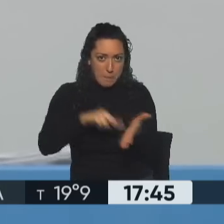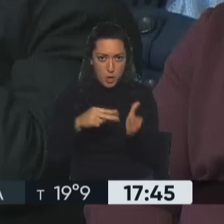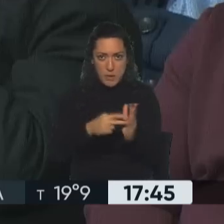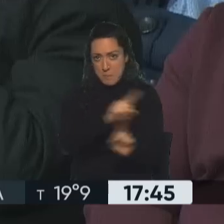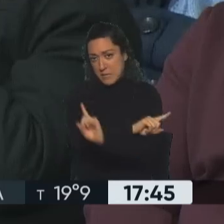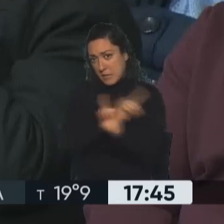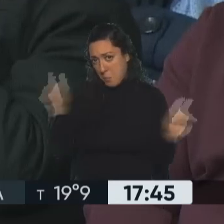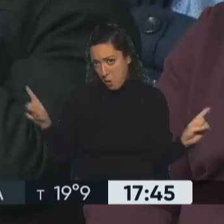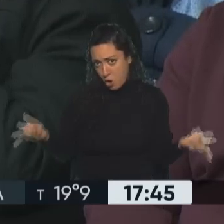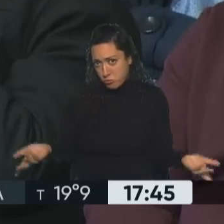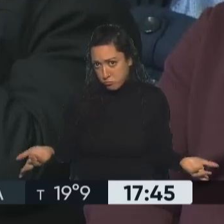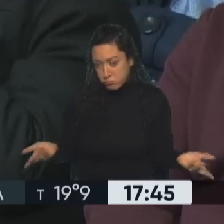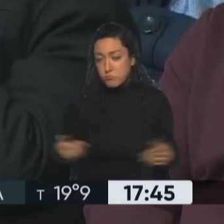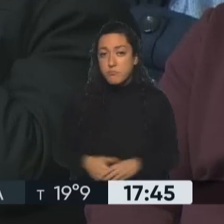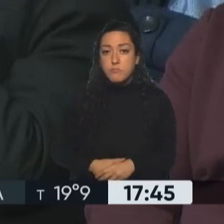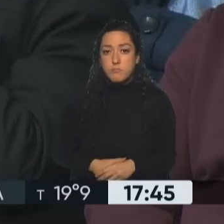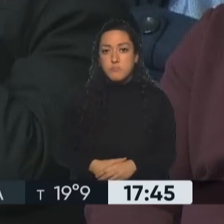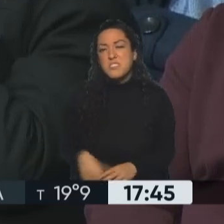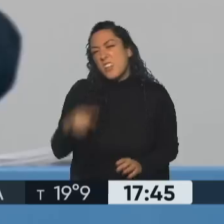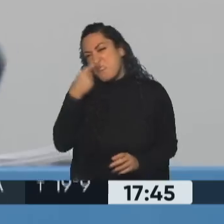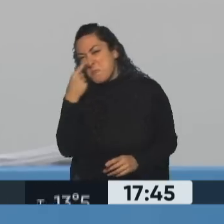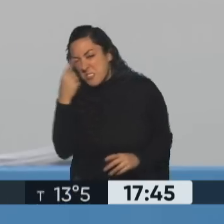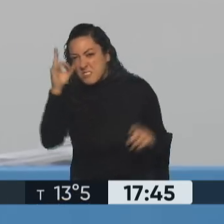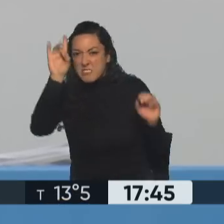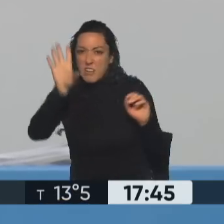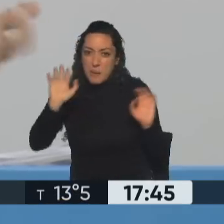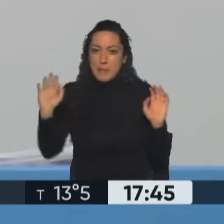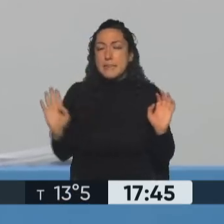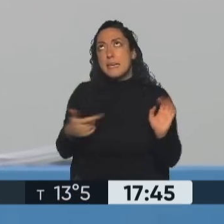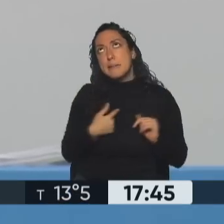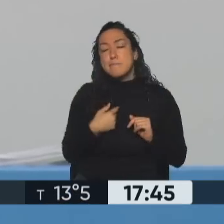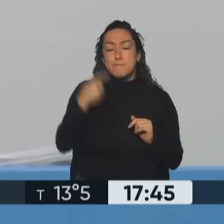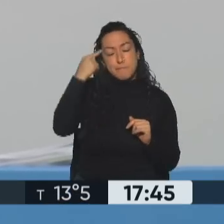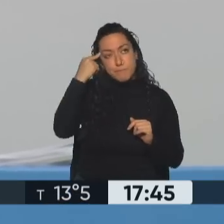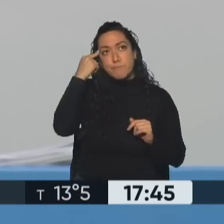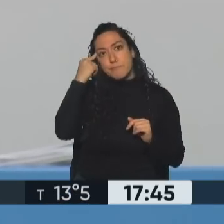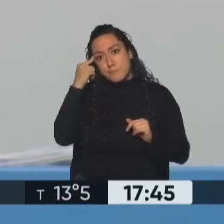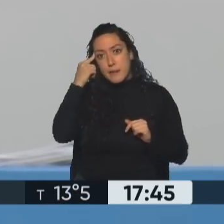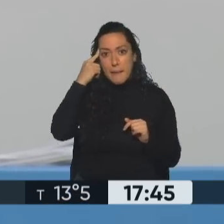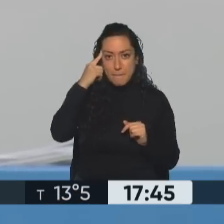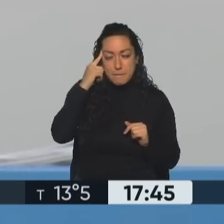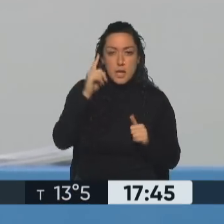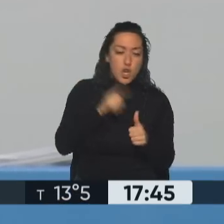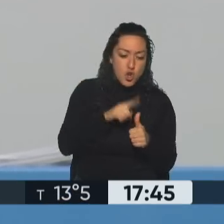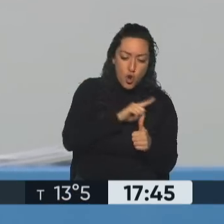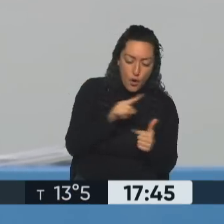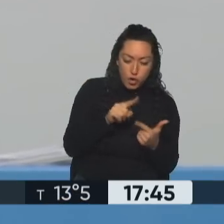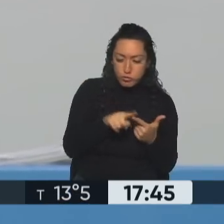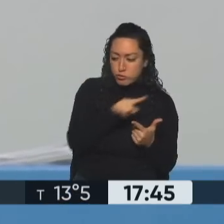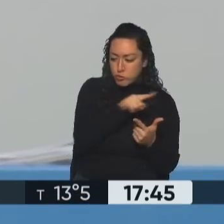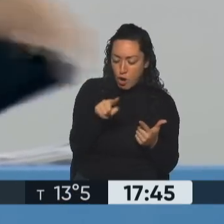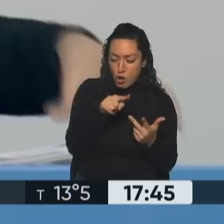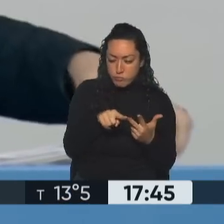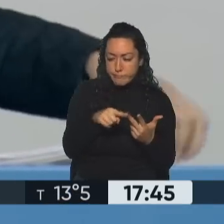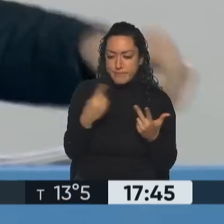Bien, de curiosa nada más, dije, bueno, pero no es esto, no es lo otro, ¿qué será,